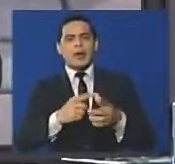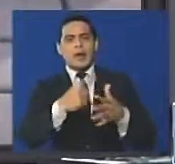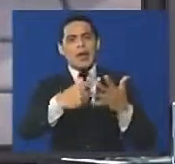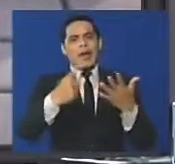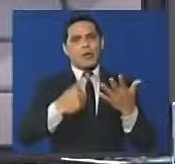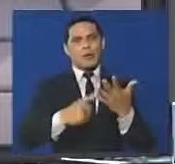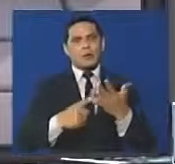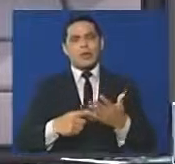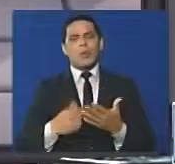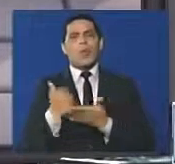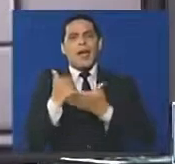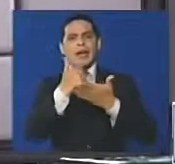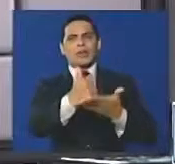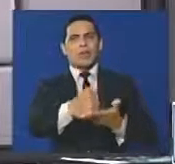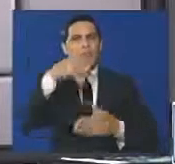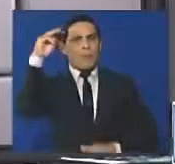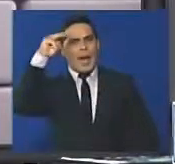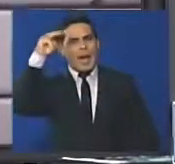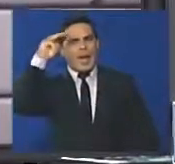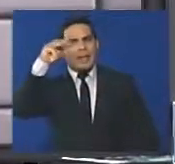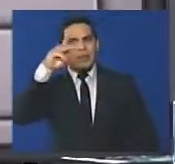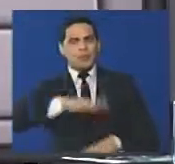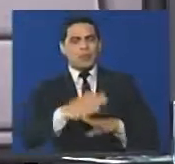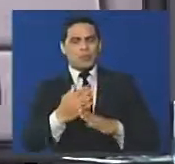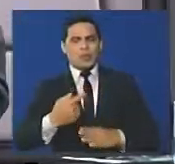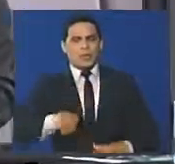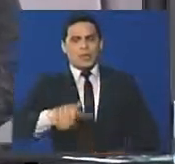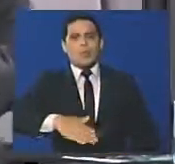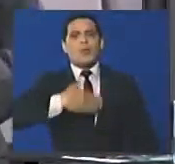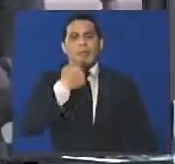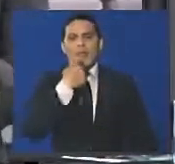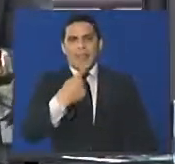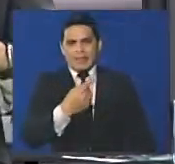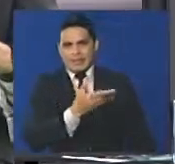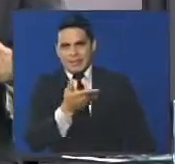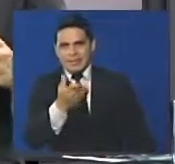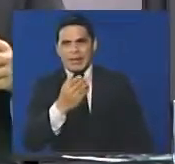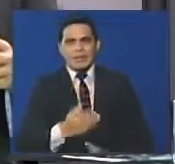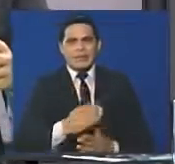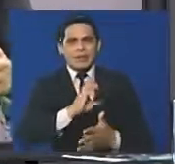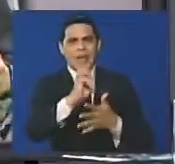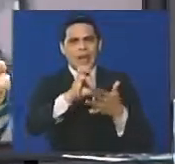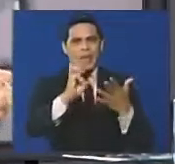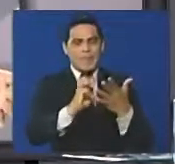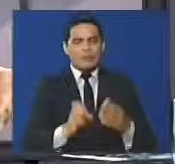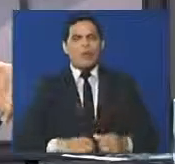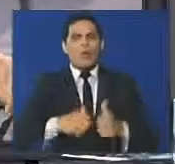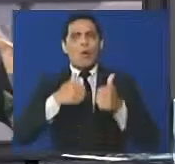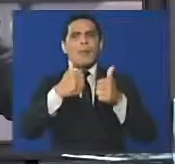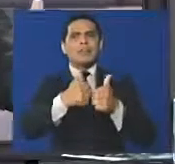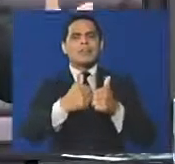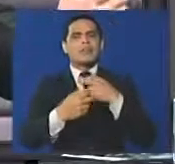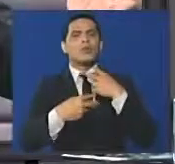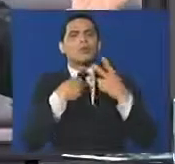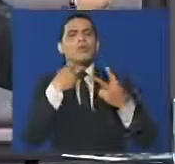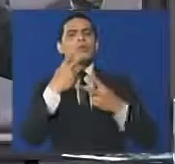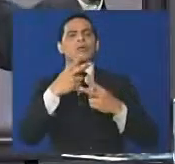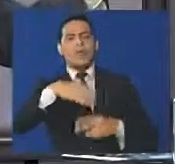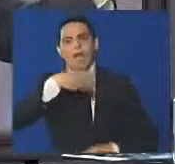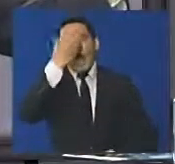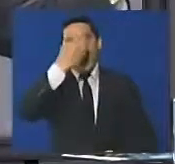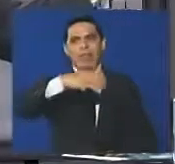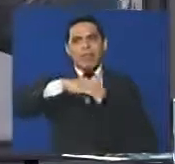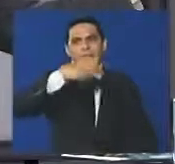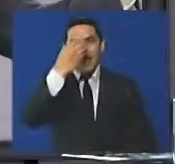vez, maestro, porque yo podría decir así en un elemento introductorio de vocalización, do, re, mi,